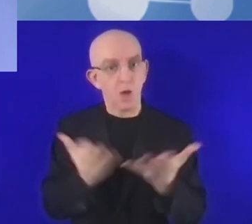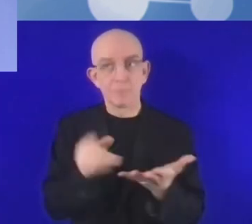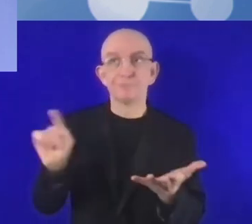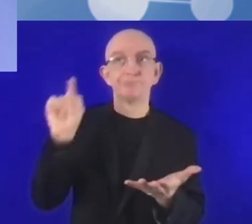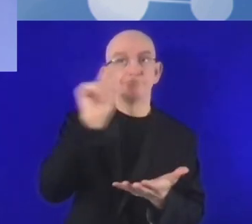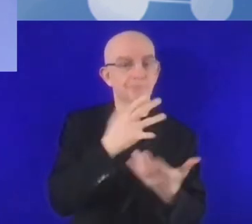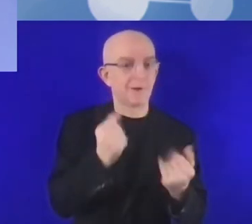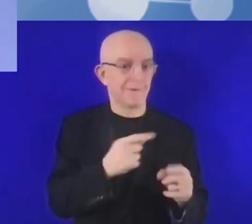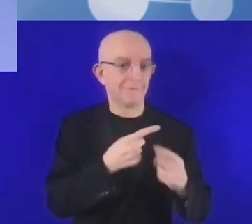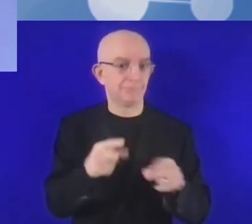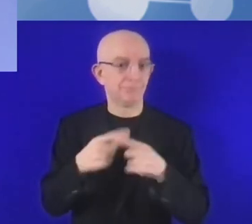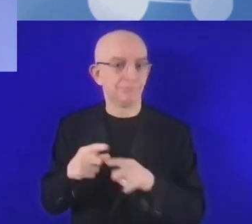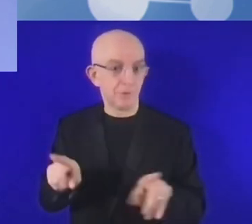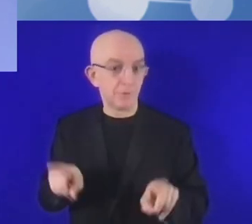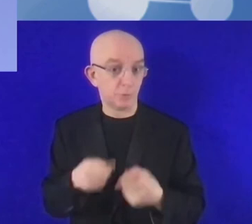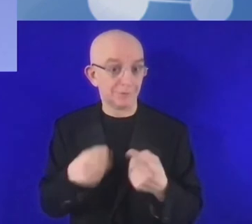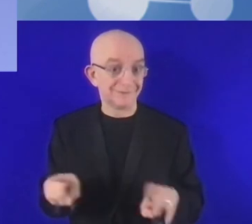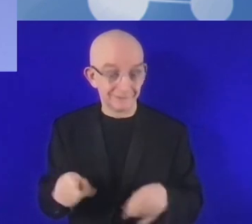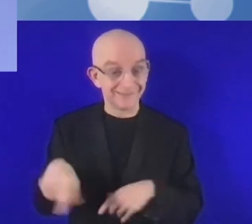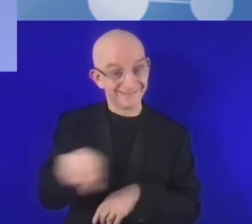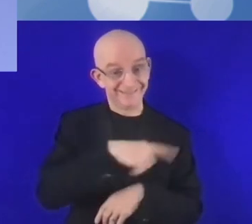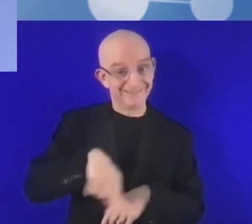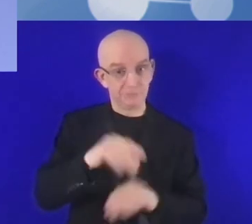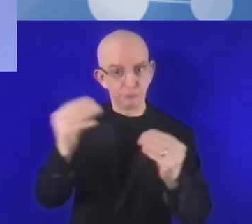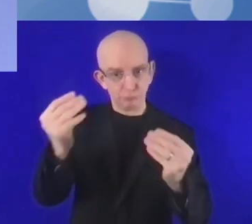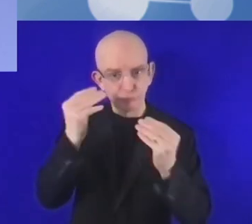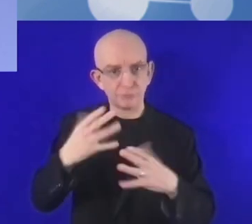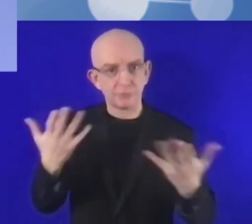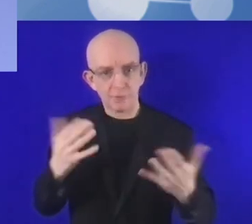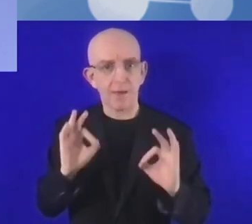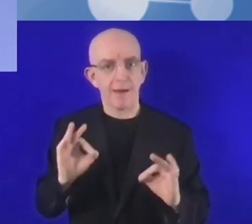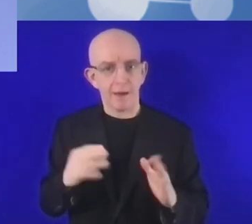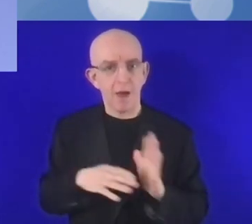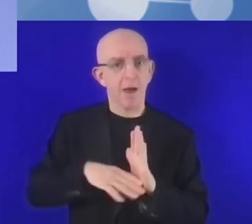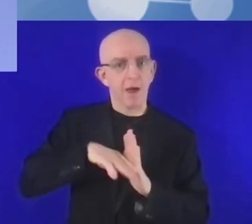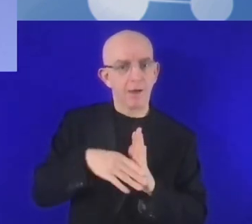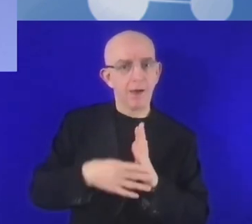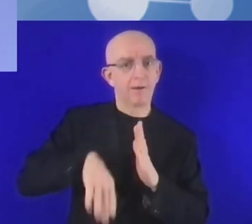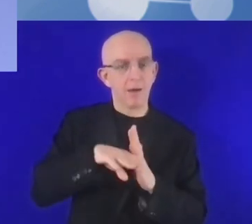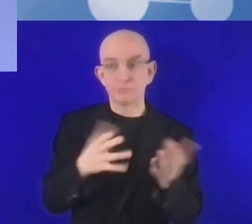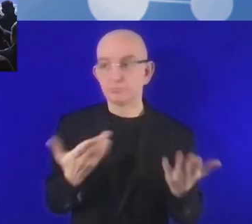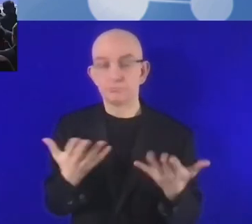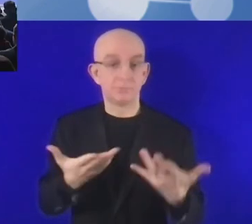hace que los jóvenes y en el futuro adultos serán